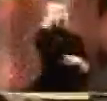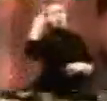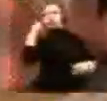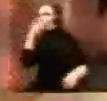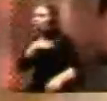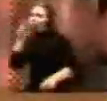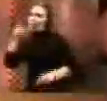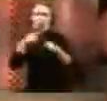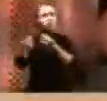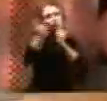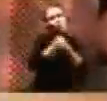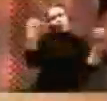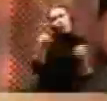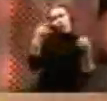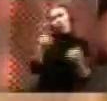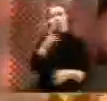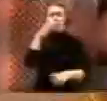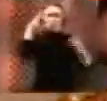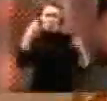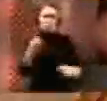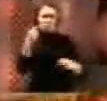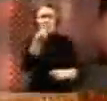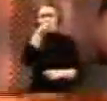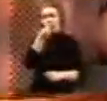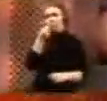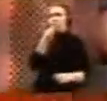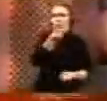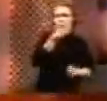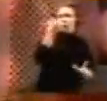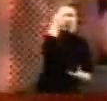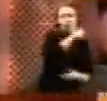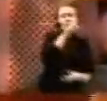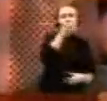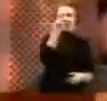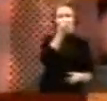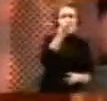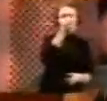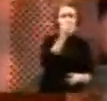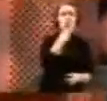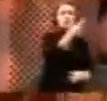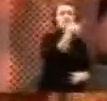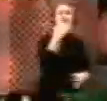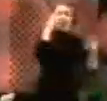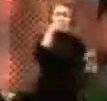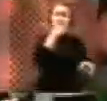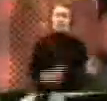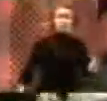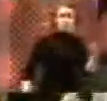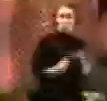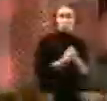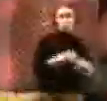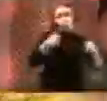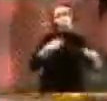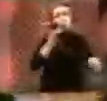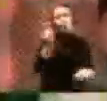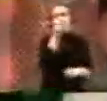culo quiero. Soria le digo a Rivero, si te dan a ti por culo, que me